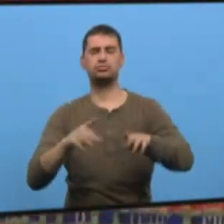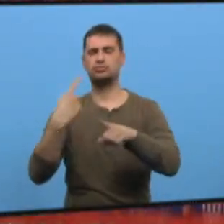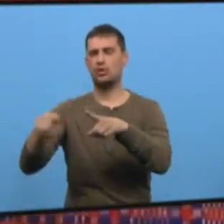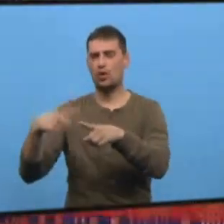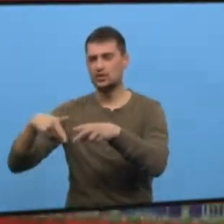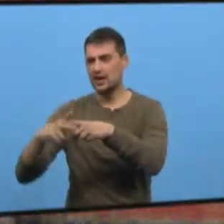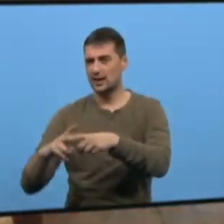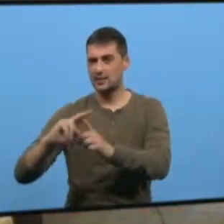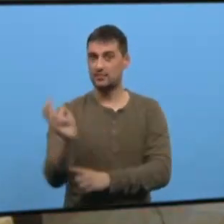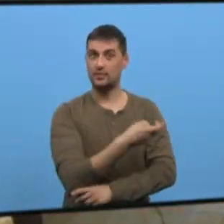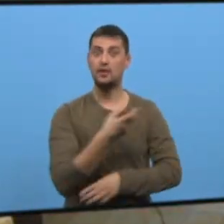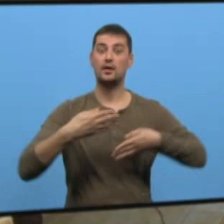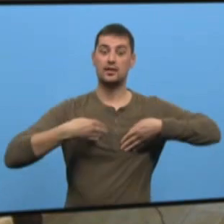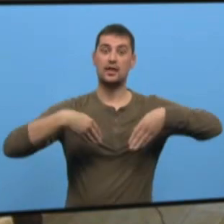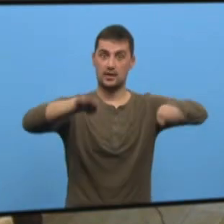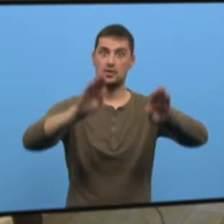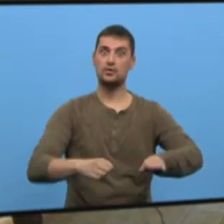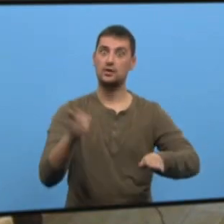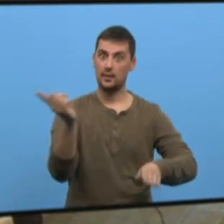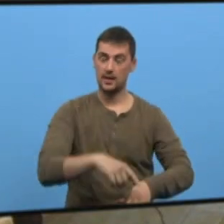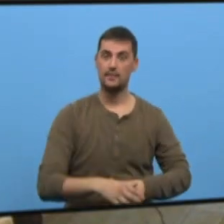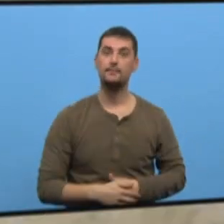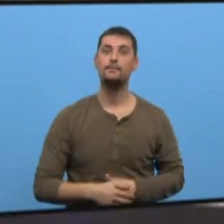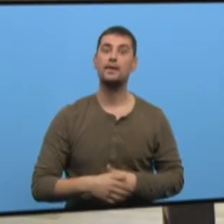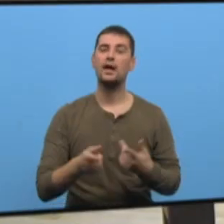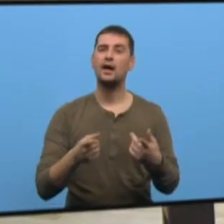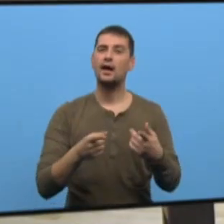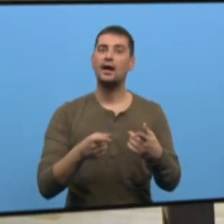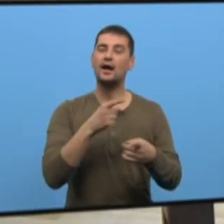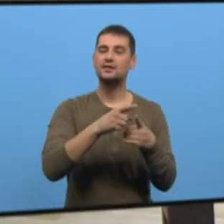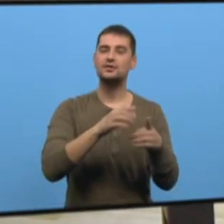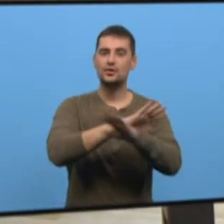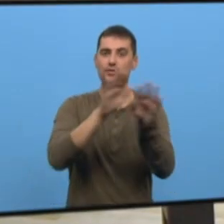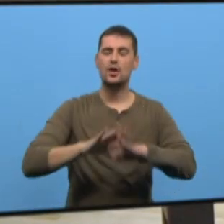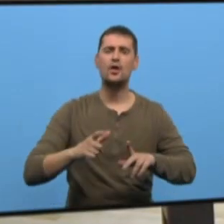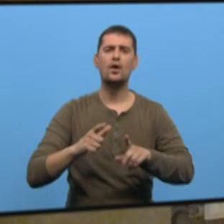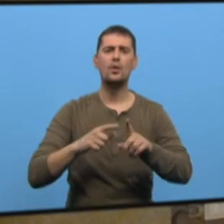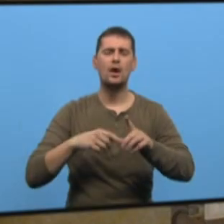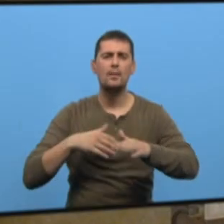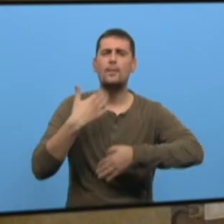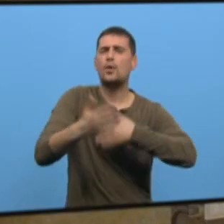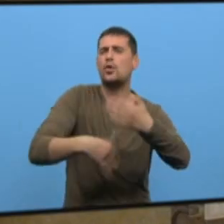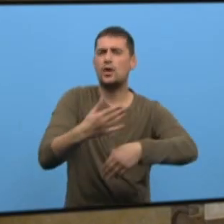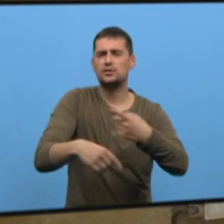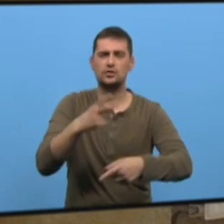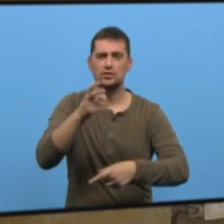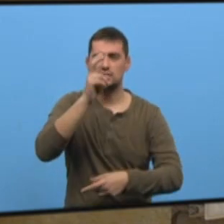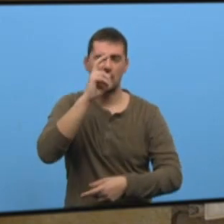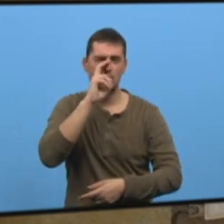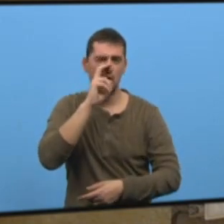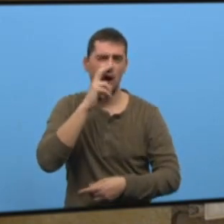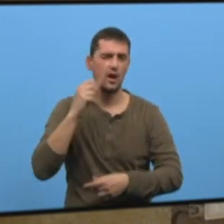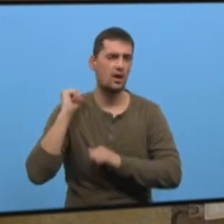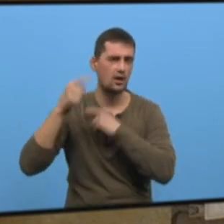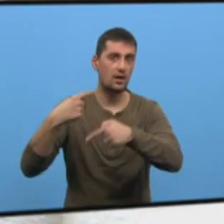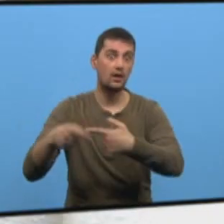e varios tecidos realizados Bao Esta técnica pezas resultado de un longo proceso de fabricación tradicional que agora o visitante